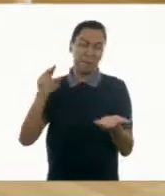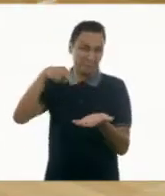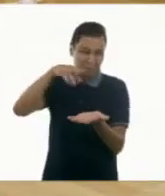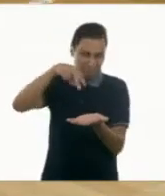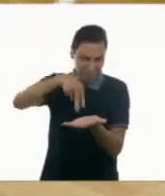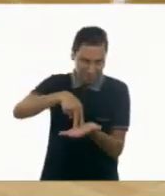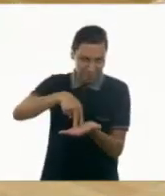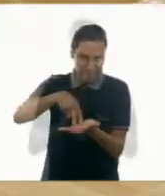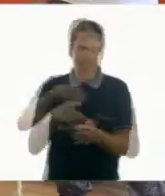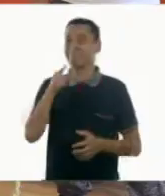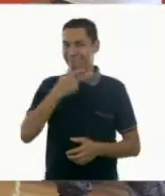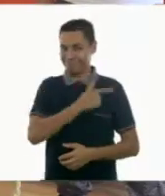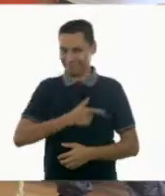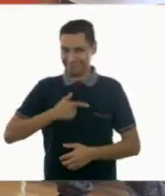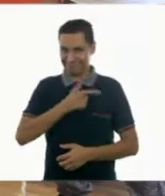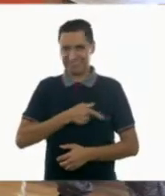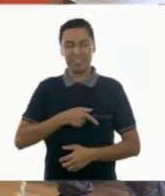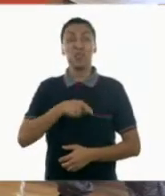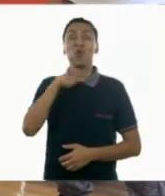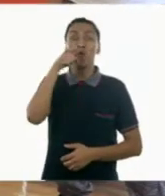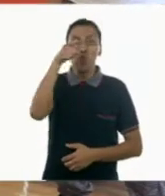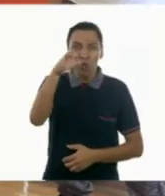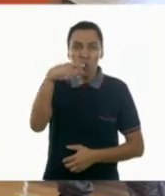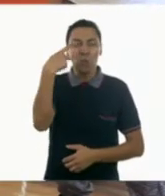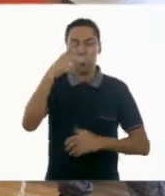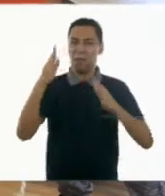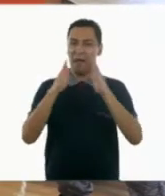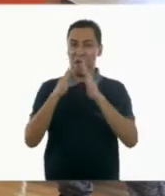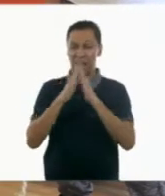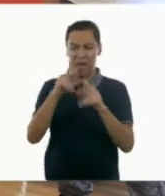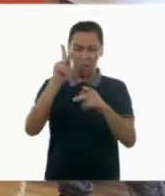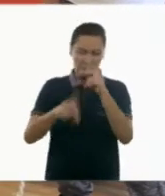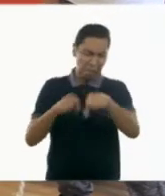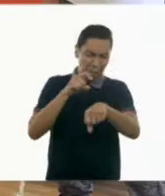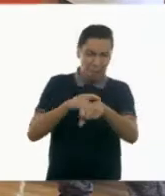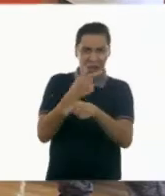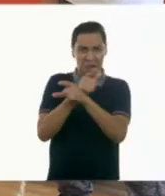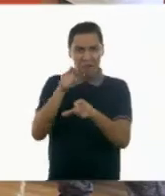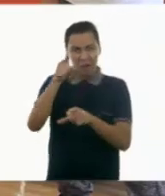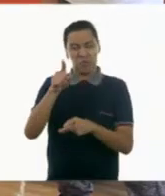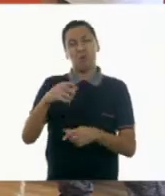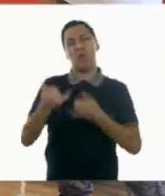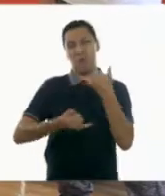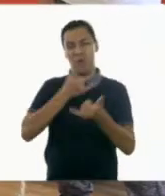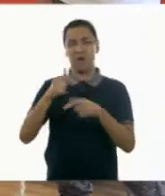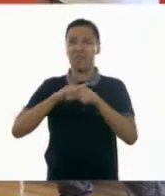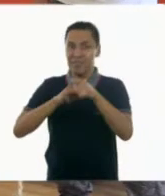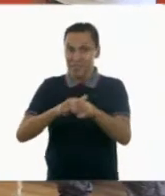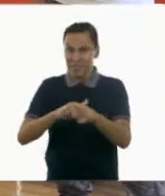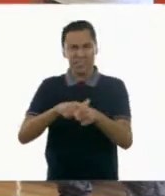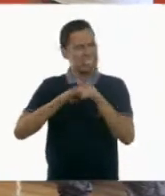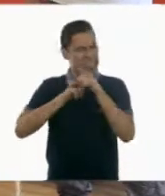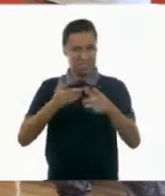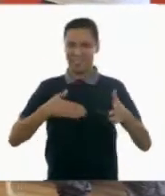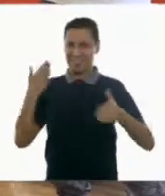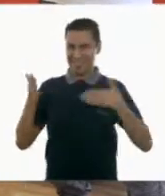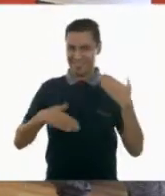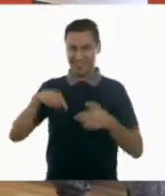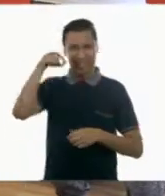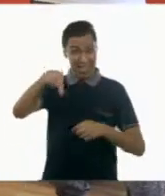Estos juegos los puedes hacer en tus tiempos libres. Y recuerda, sigue divirtiéndote. Te esperamos en la siguiente